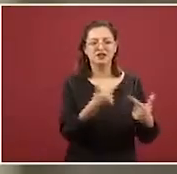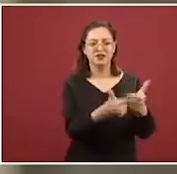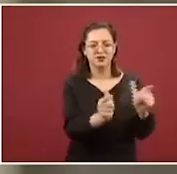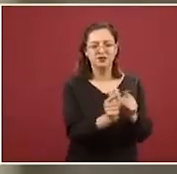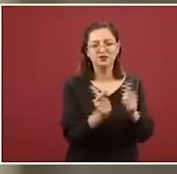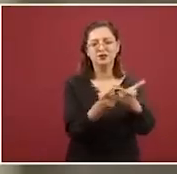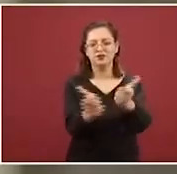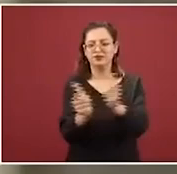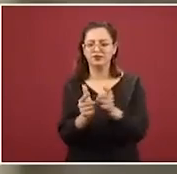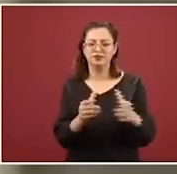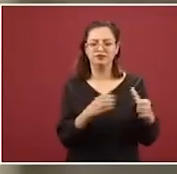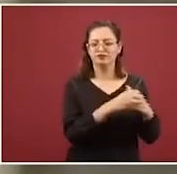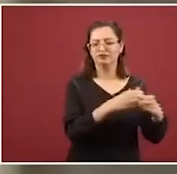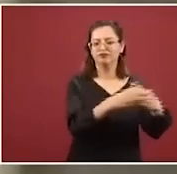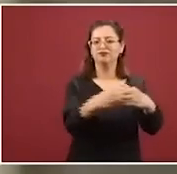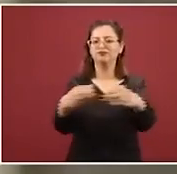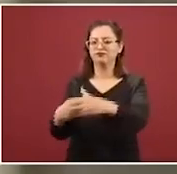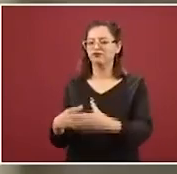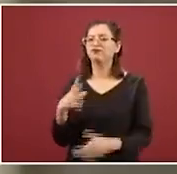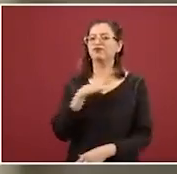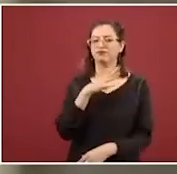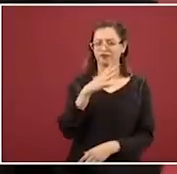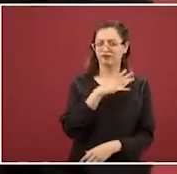las que actúan en